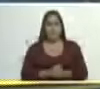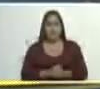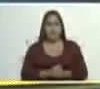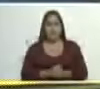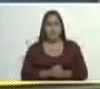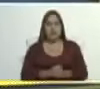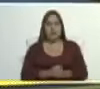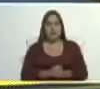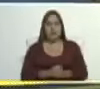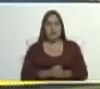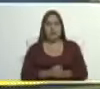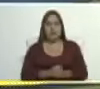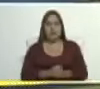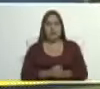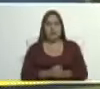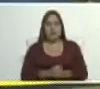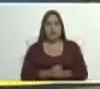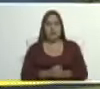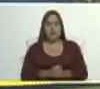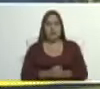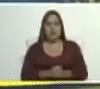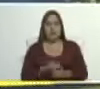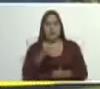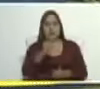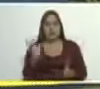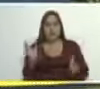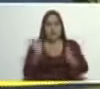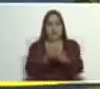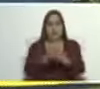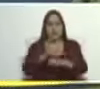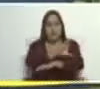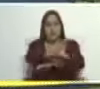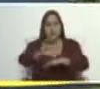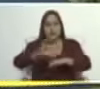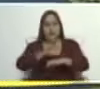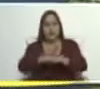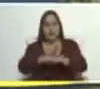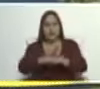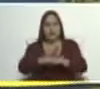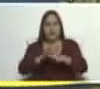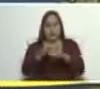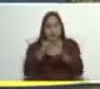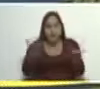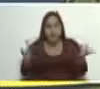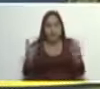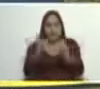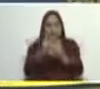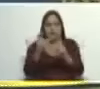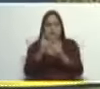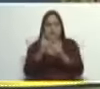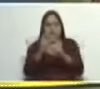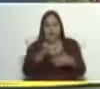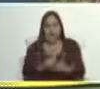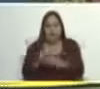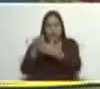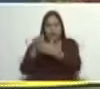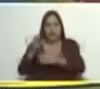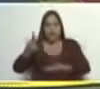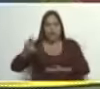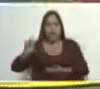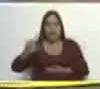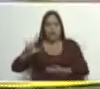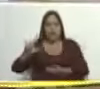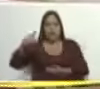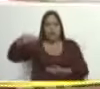Ahora vamos para el Caribe Oriental, para darle la palabra al comandante Ralph